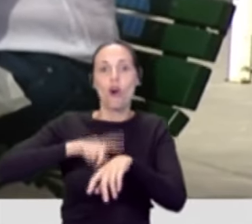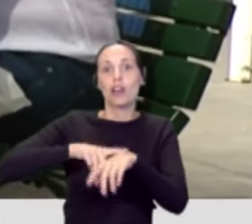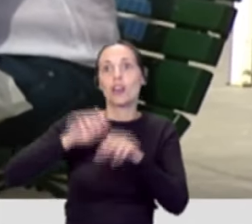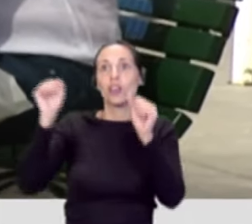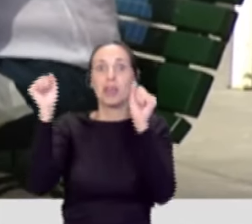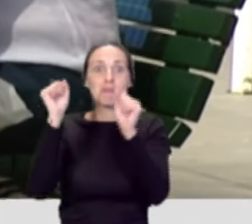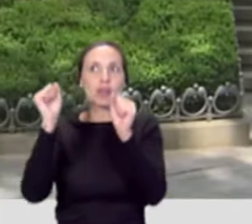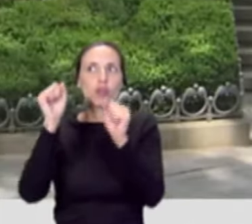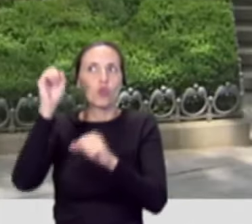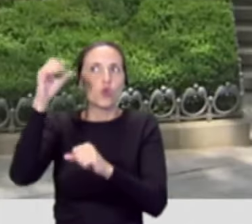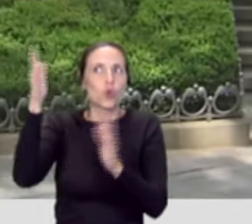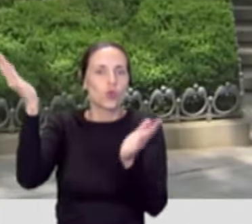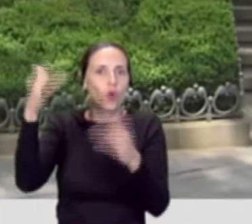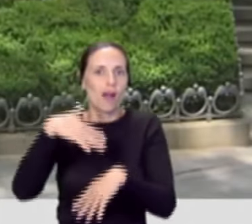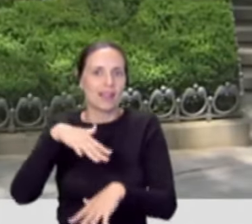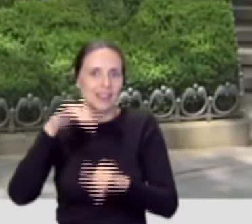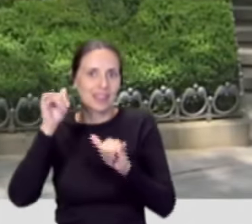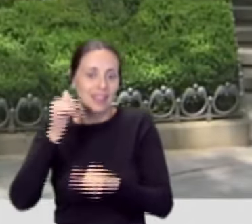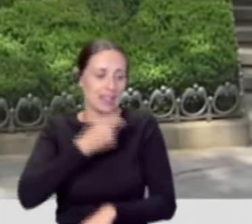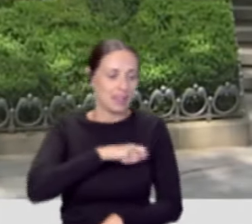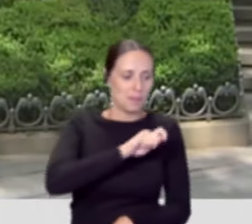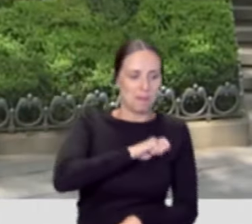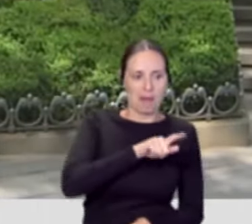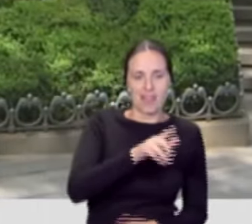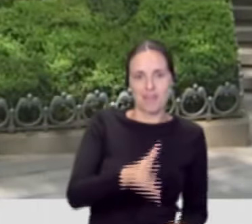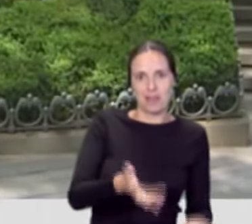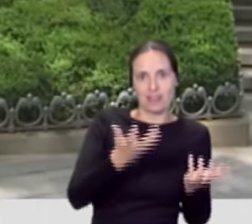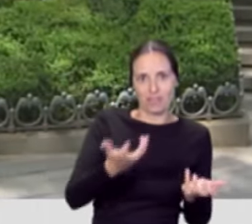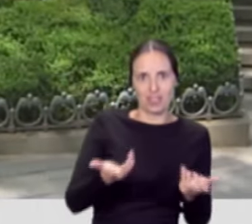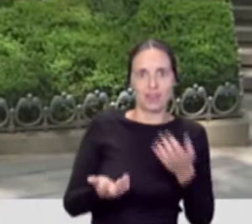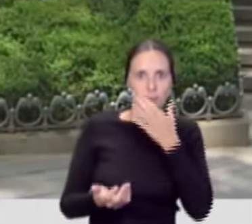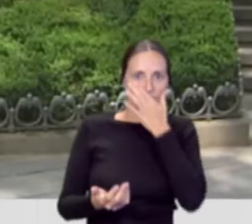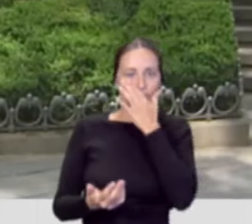luz, mientras en España pues veríamos beneficiados, ¿no?